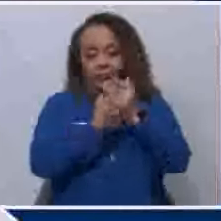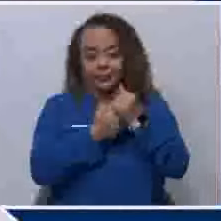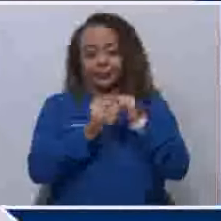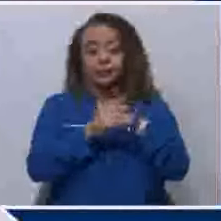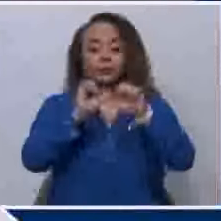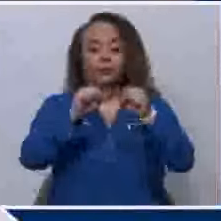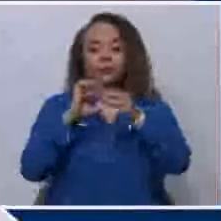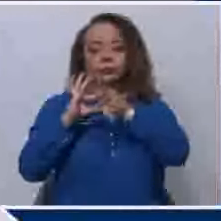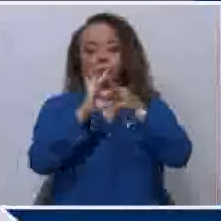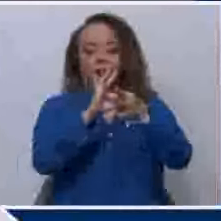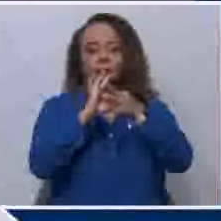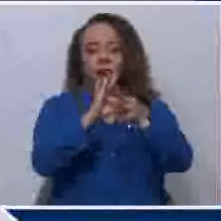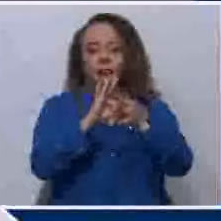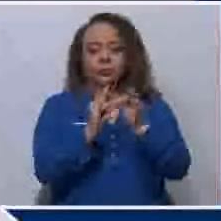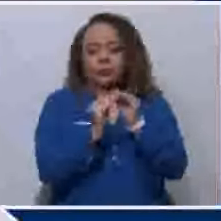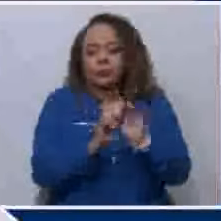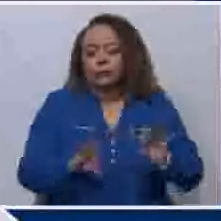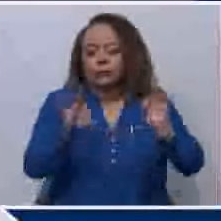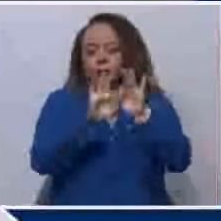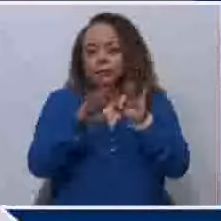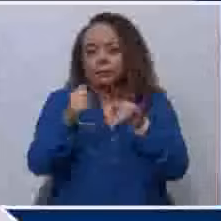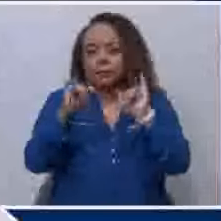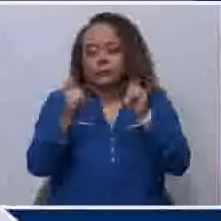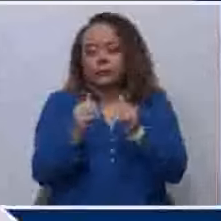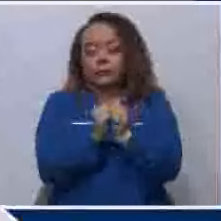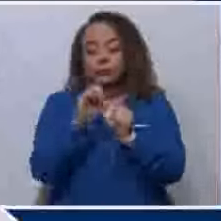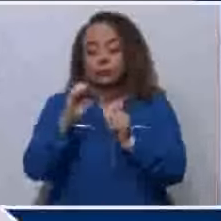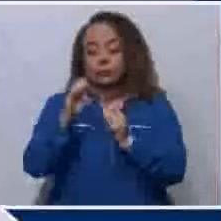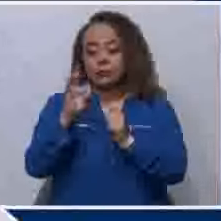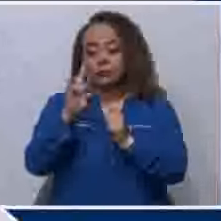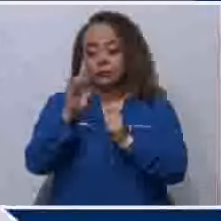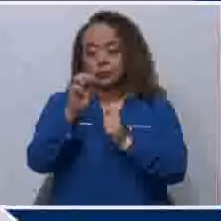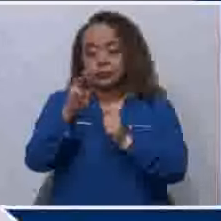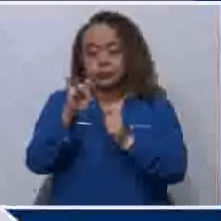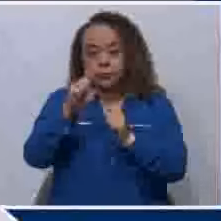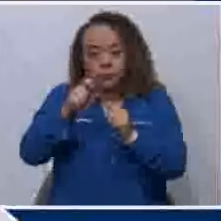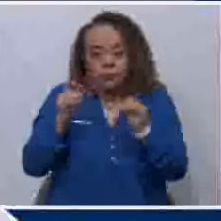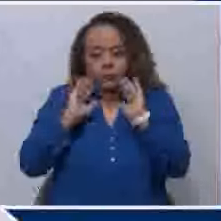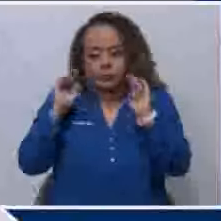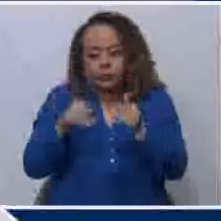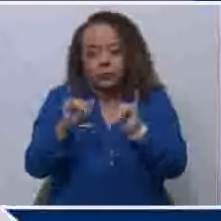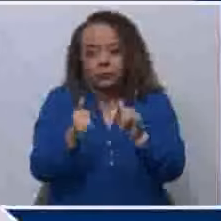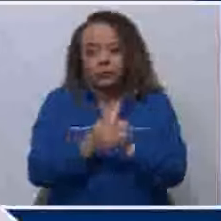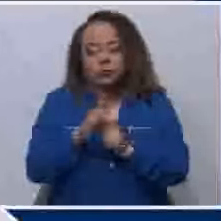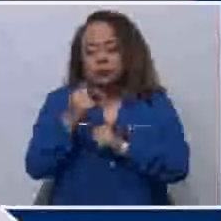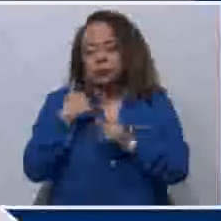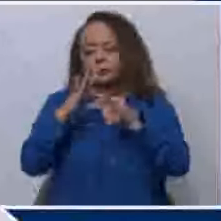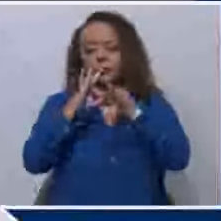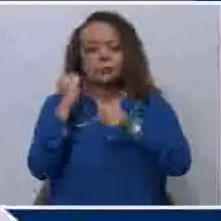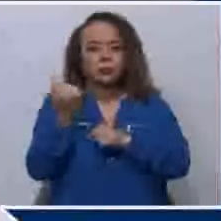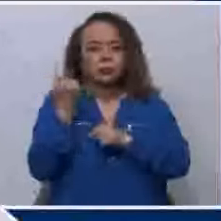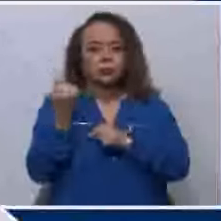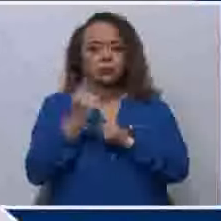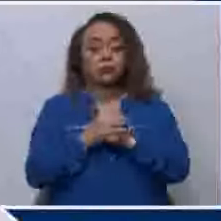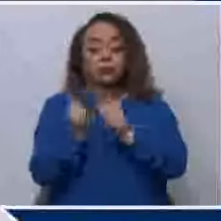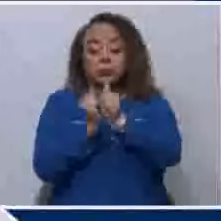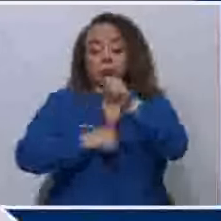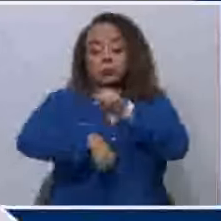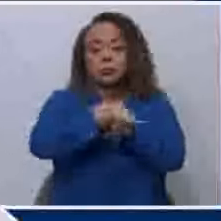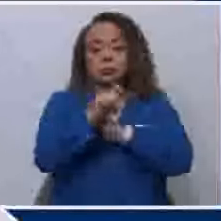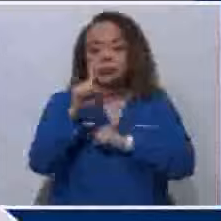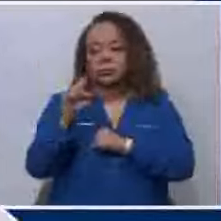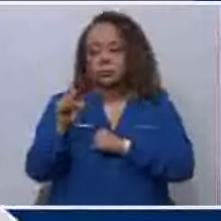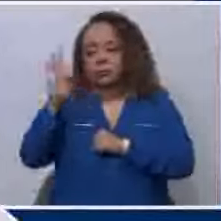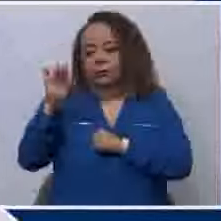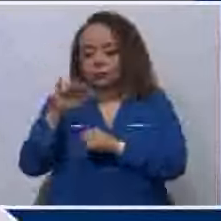de asociación, sobre todo cuando vos jugás con extremos, sobre todo cuando te tenés que botar a jugar. No tiene que ver solamente con meter un futbolista de 1.90